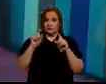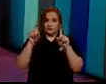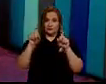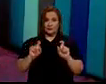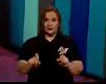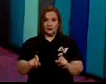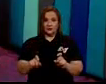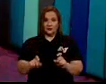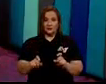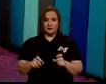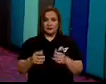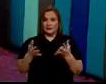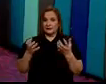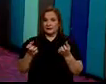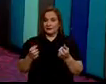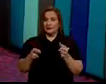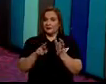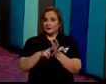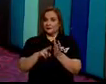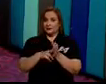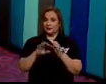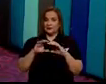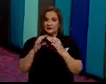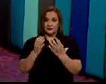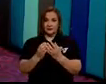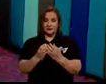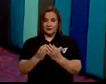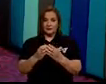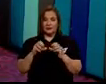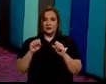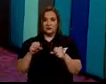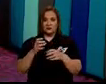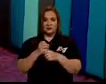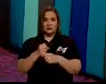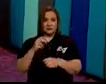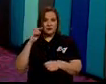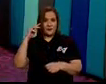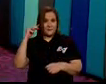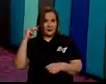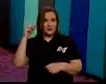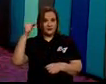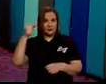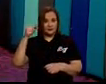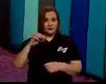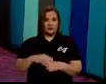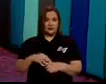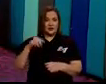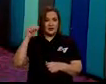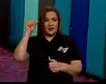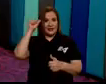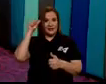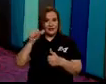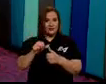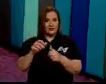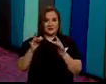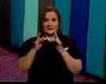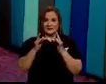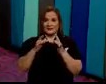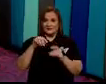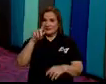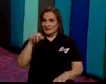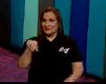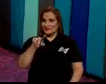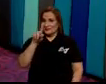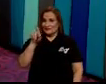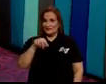educativo. Y si quieres revivir estas clases, puedes verla a través de la aplicación de MedCongo. Recuerda, ¡conéctate con